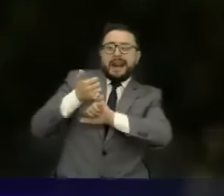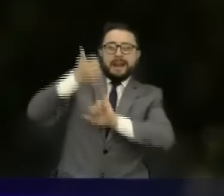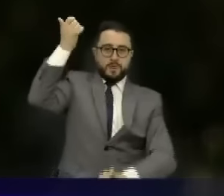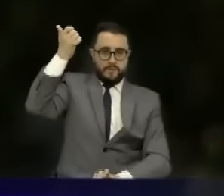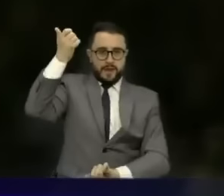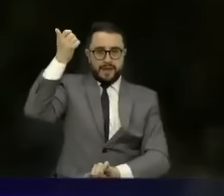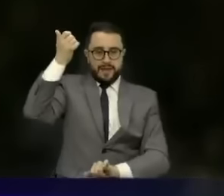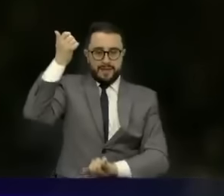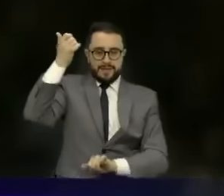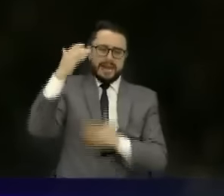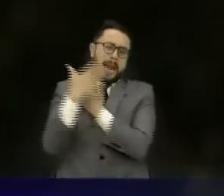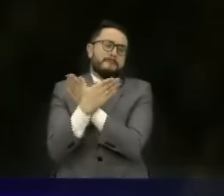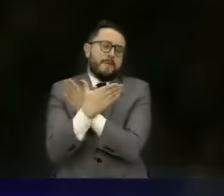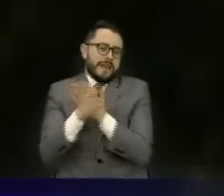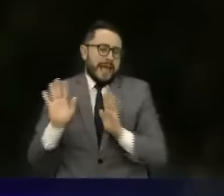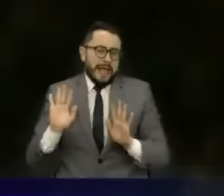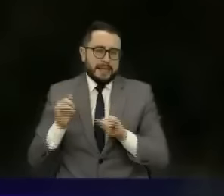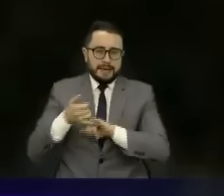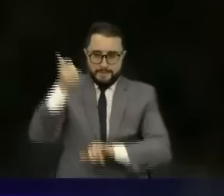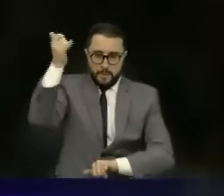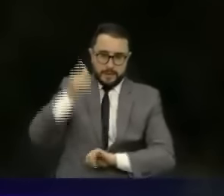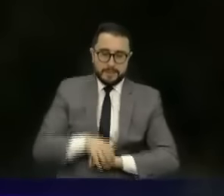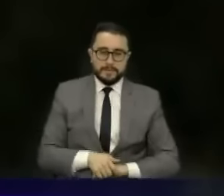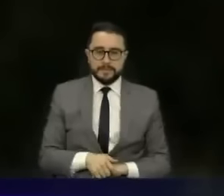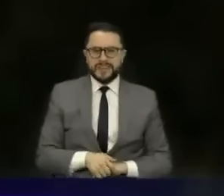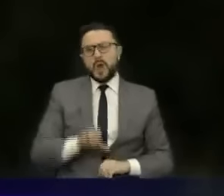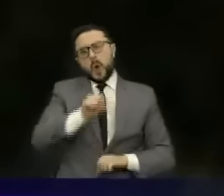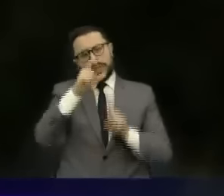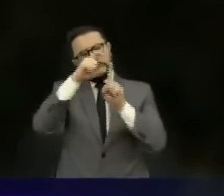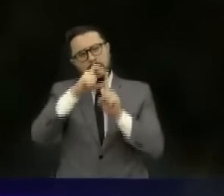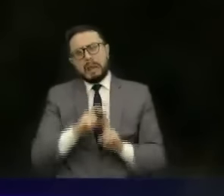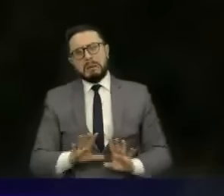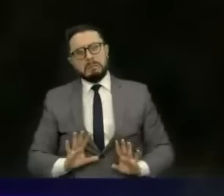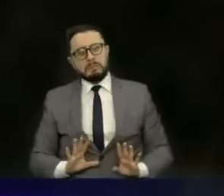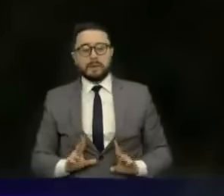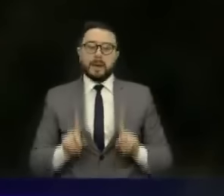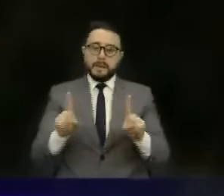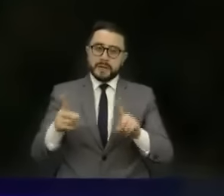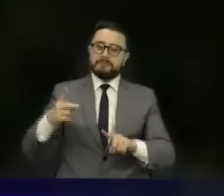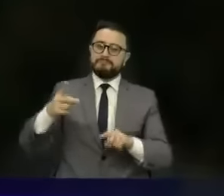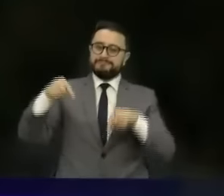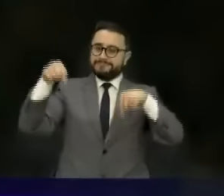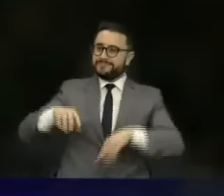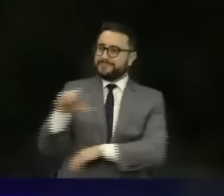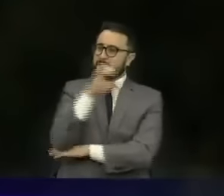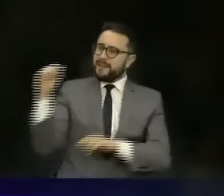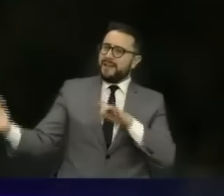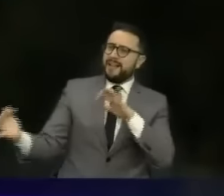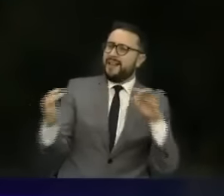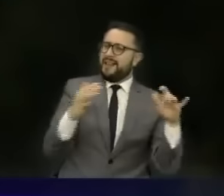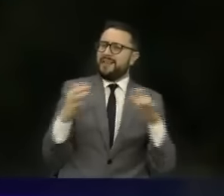de otras palabras centrales. Pero ¿qué significaba para nosotros la libertad?